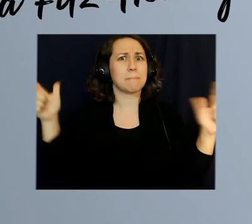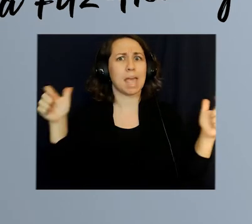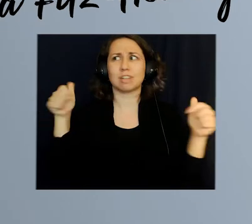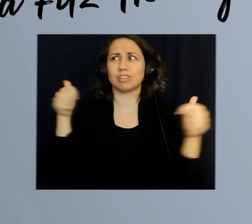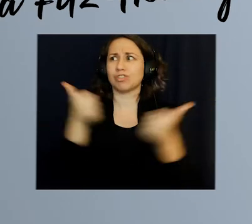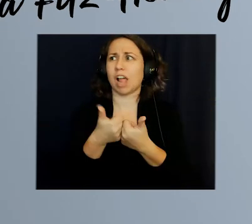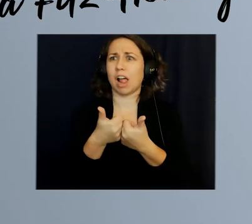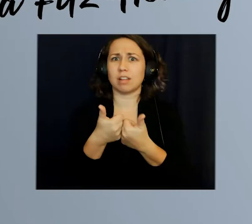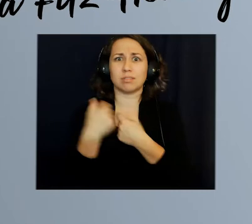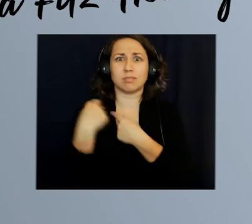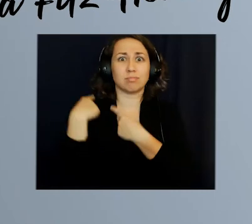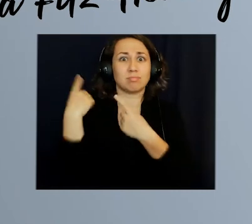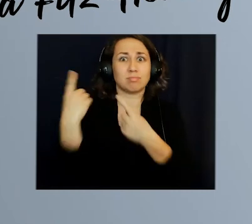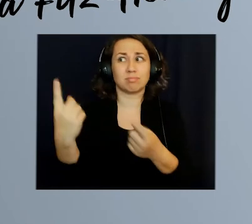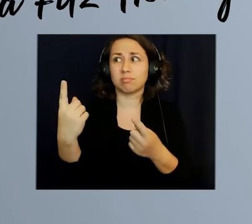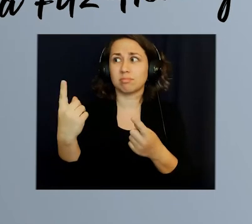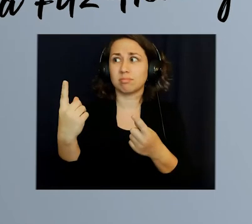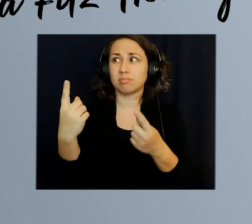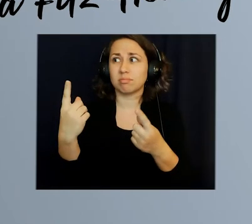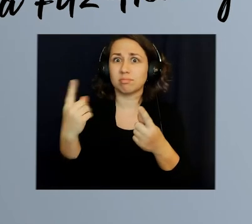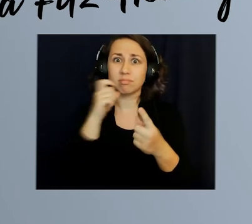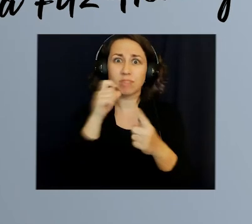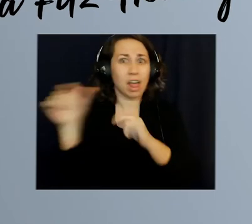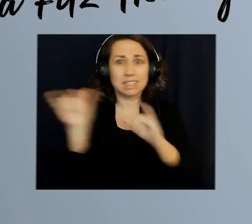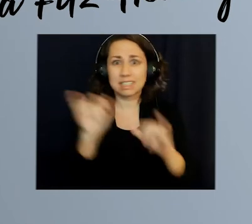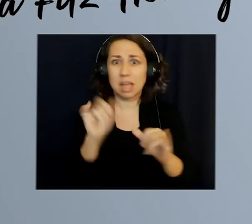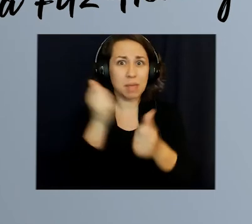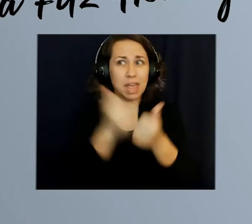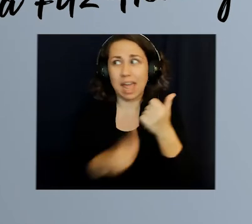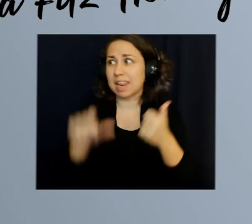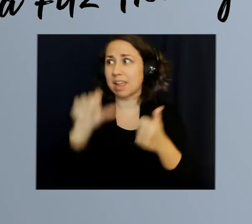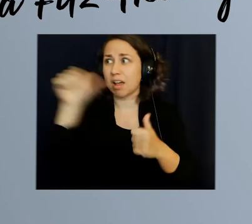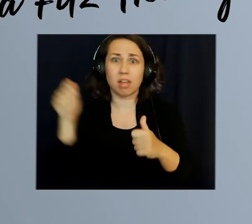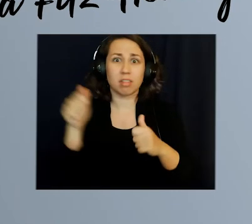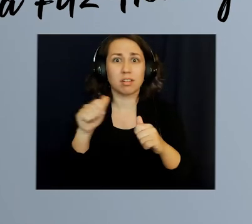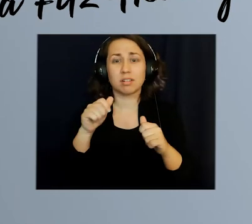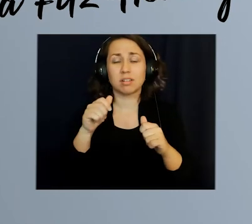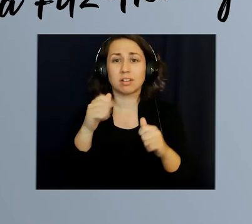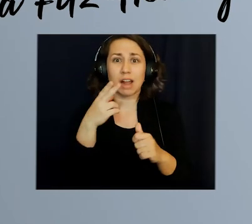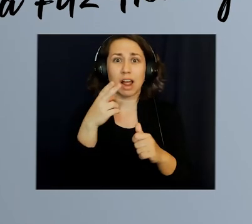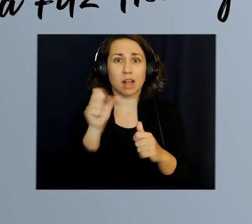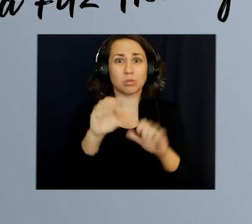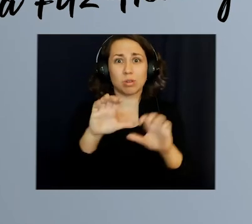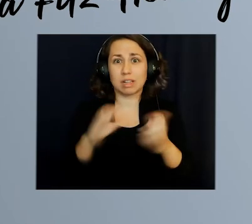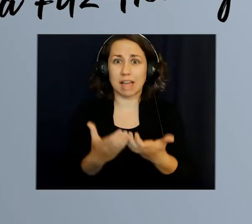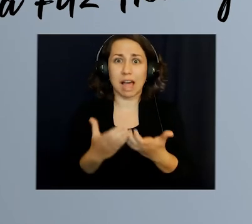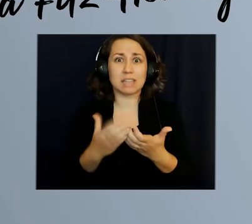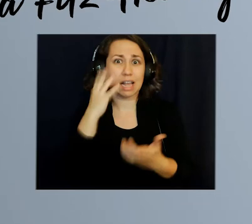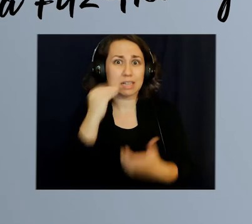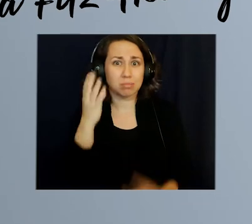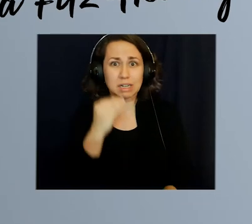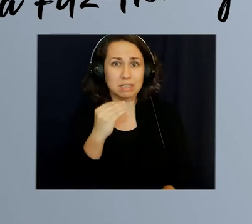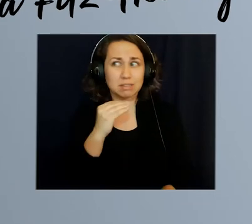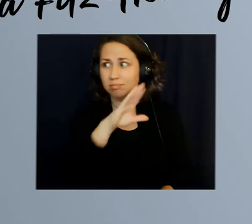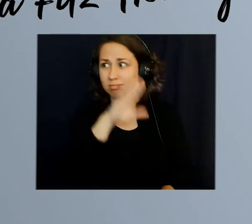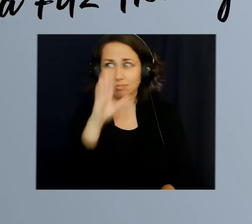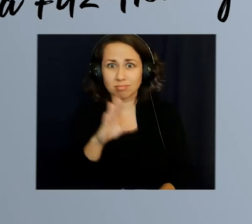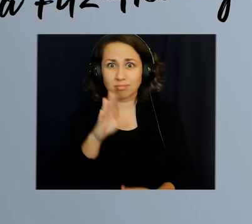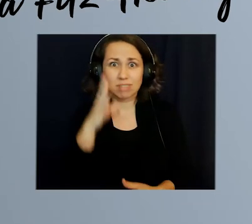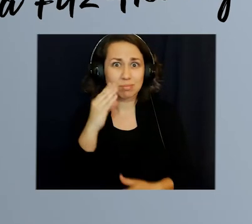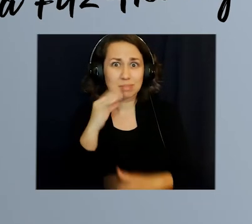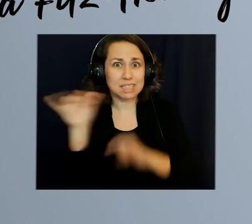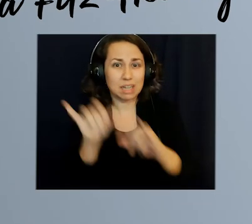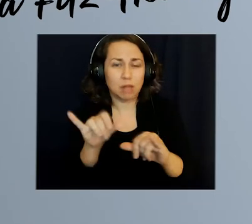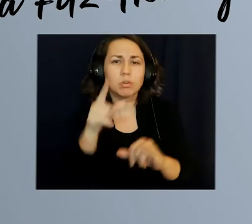experimentado enormes retos, más que cualquier promoción de preparatoria ha experimentado en la memoria. Y han triunfado.